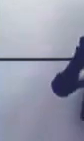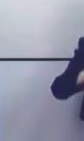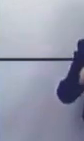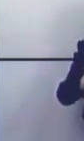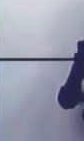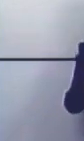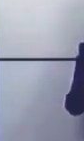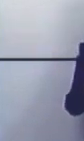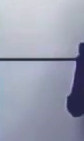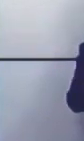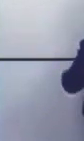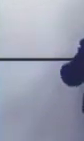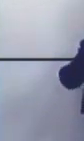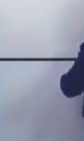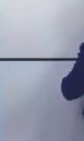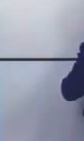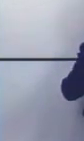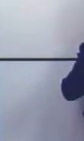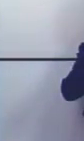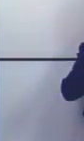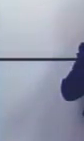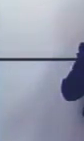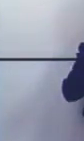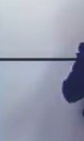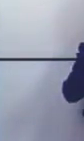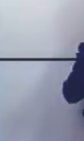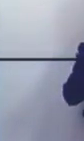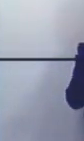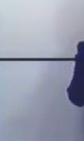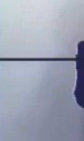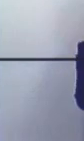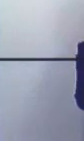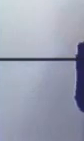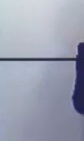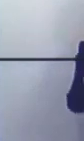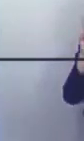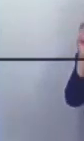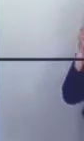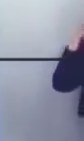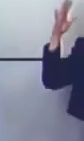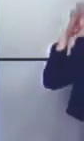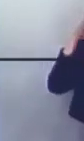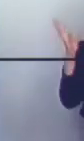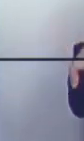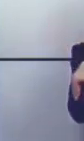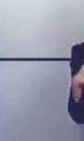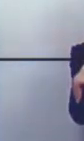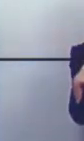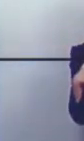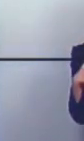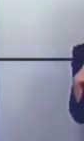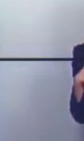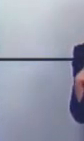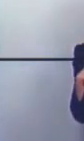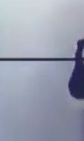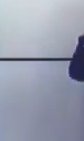Sánchez ha dicho que ASUME el compromiso de trabajar sin descanso con firmeza y con generosidad por la regeneración pendiente de la